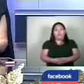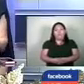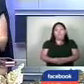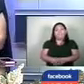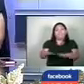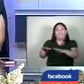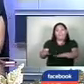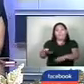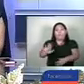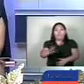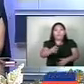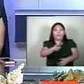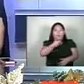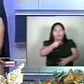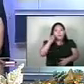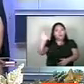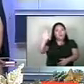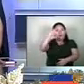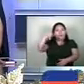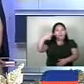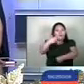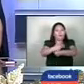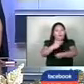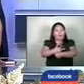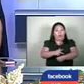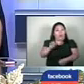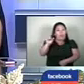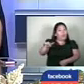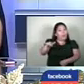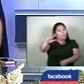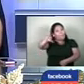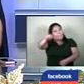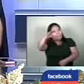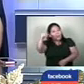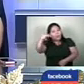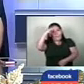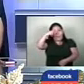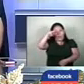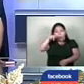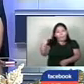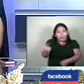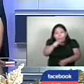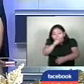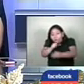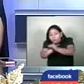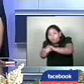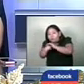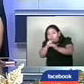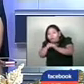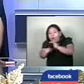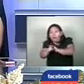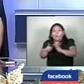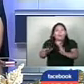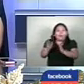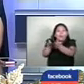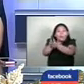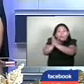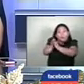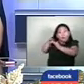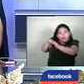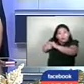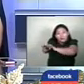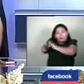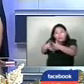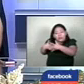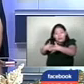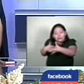Gracias por el reporte desde Guatemala. Y los albergues en México, donde miles de migrantes se refugiaron mientras esperan por asilo en Estados Unidos,